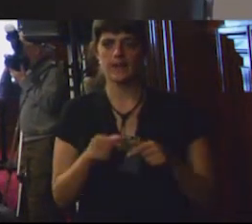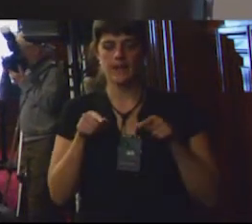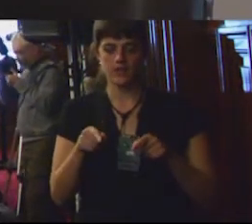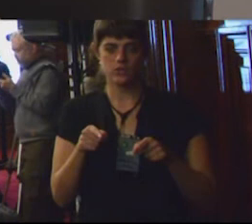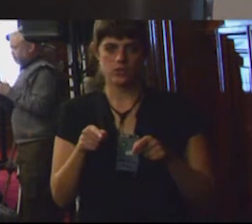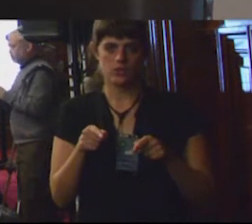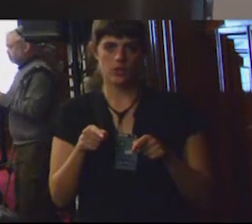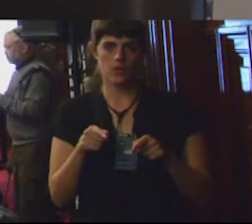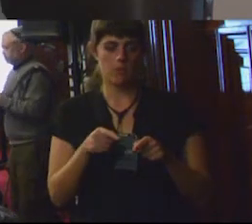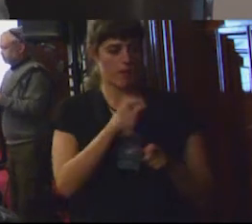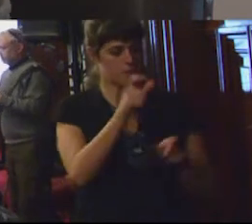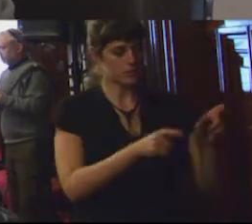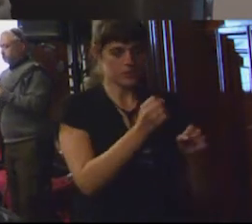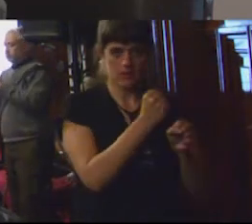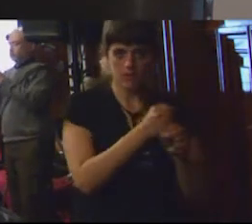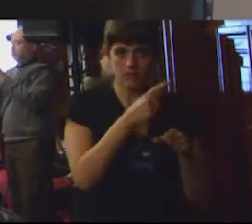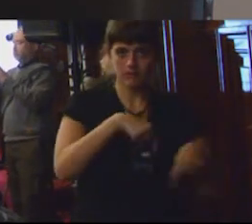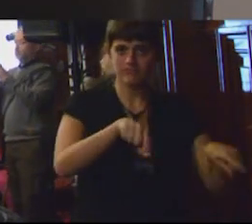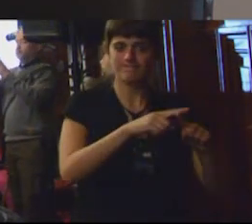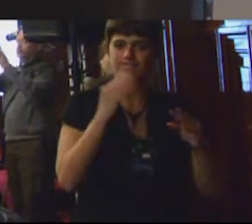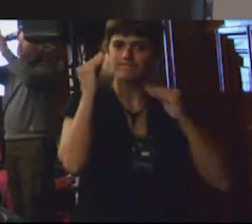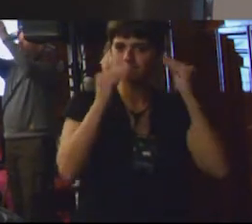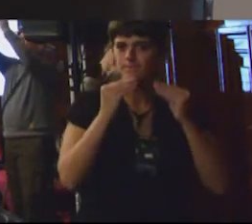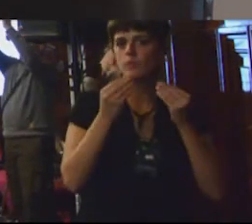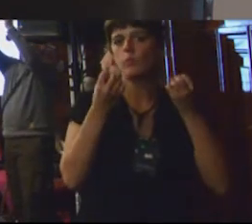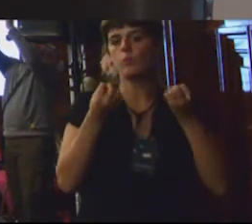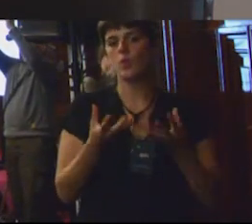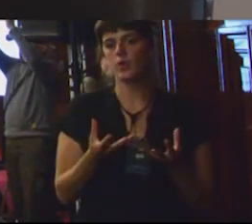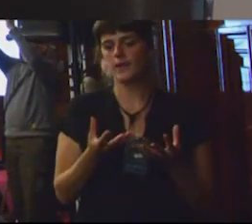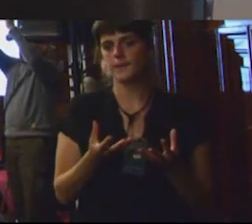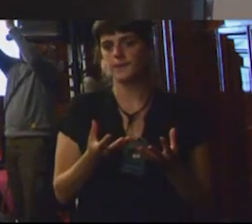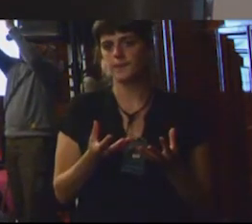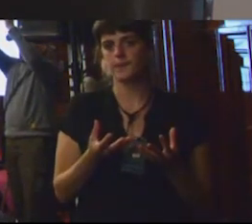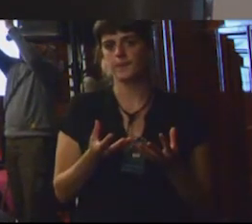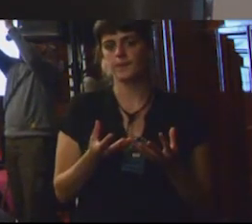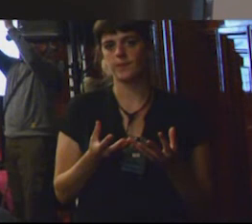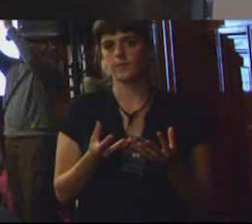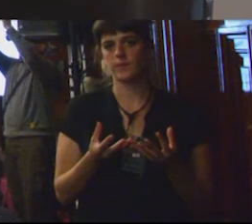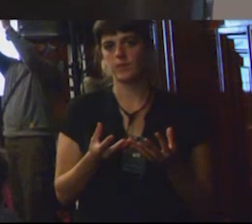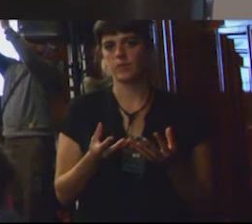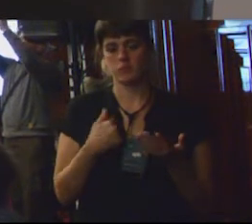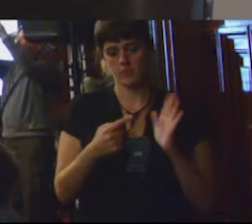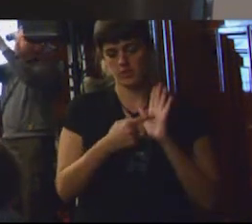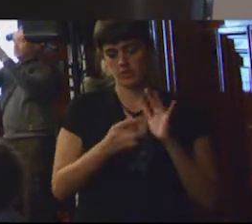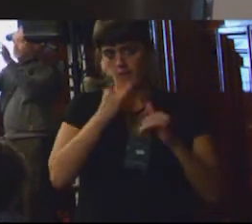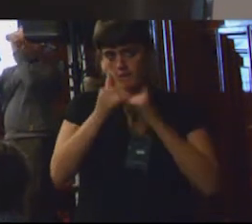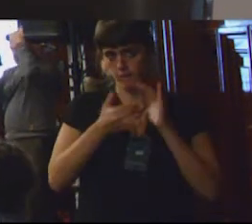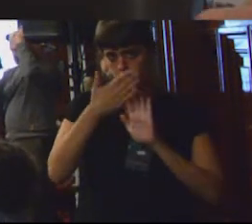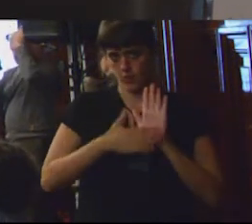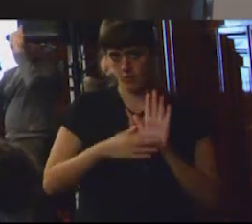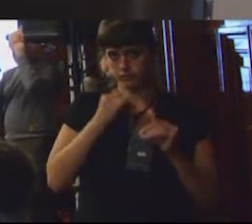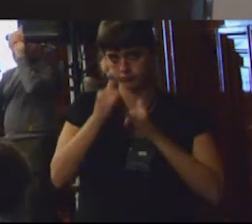una preocupación, porque de acuerdo a los informes, esto